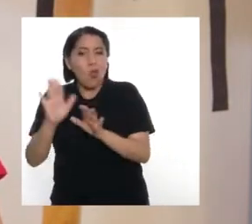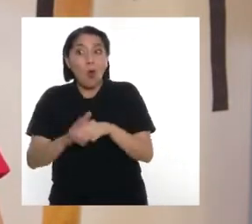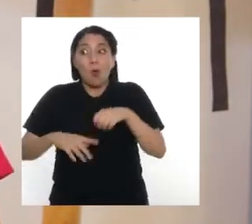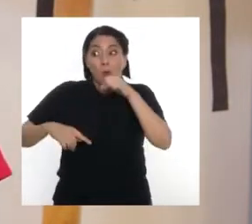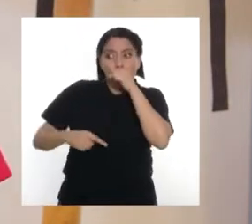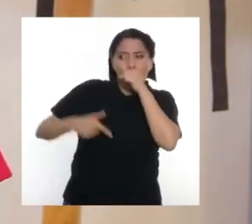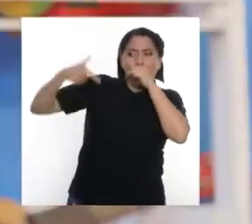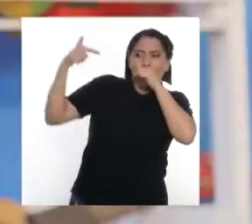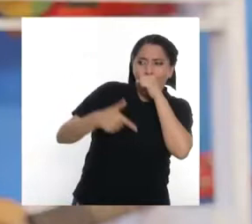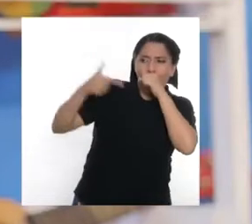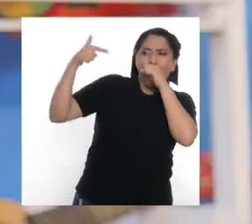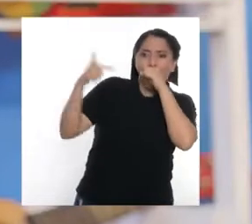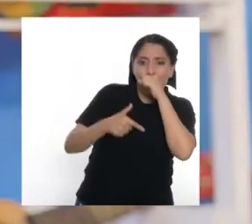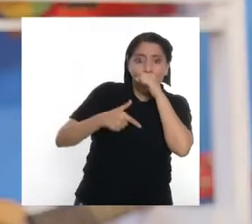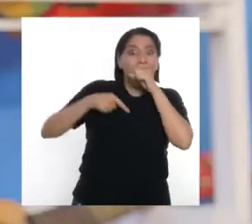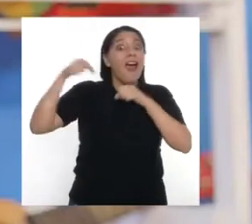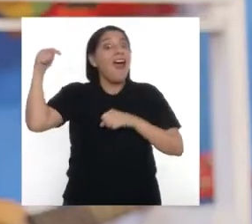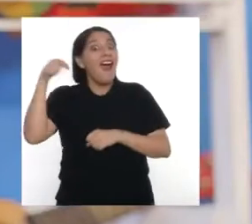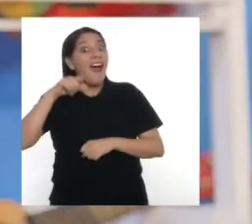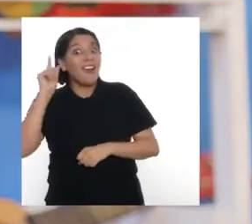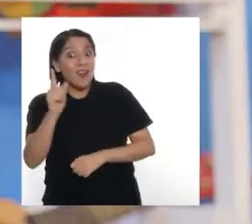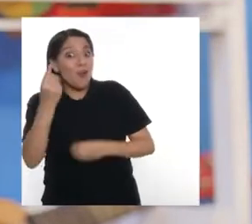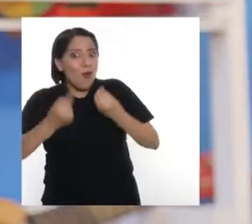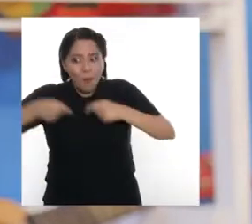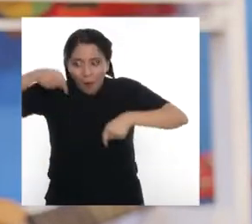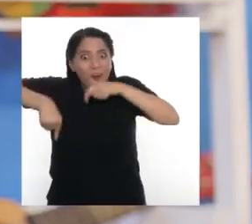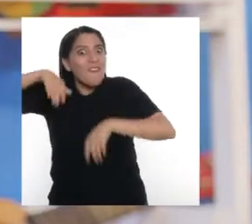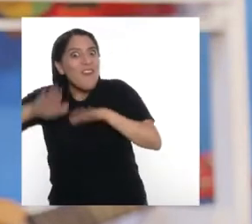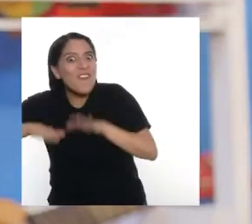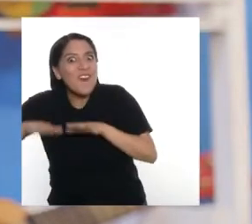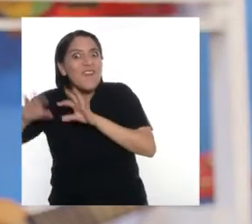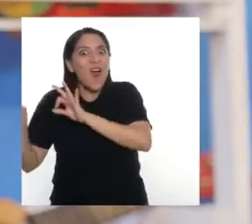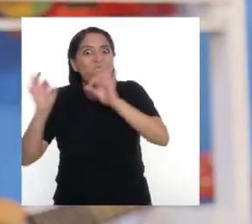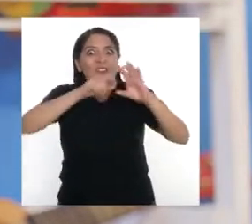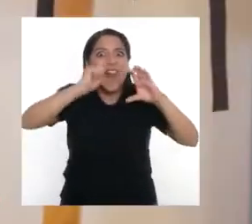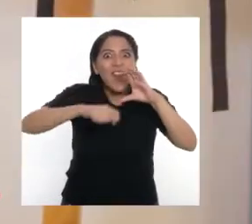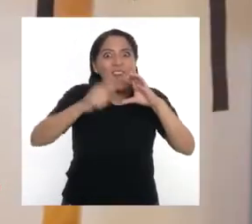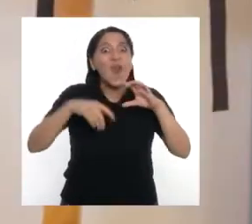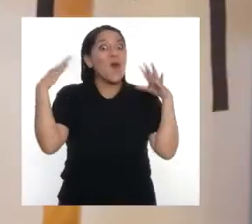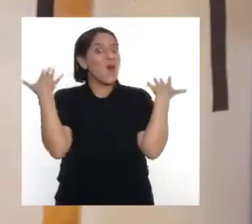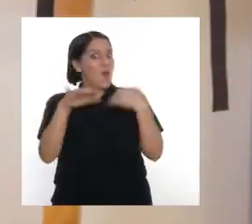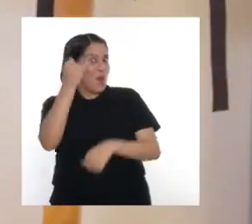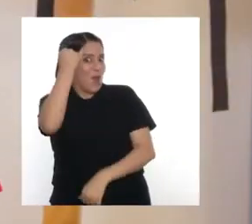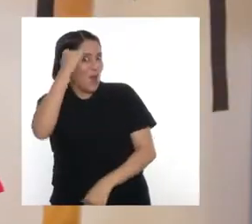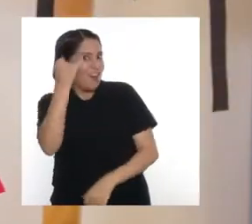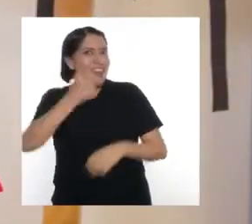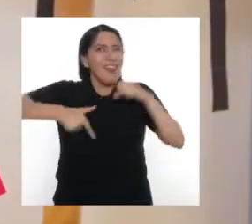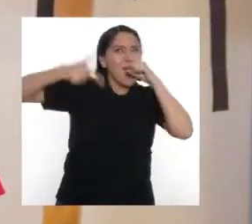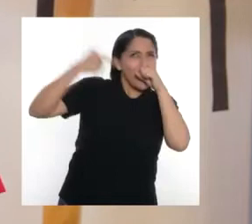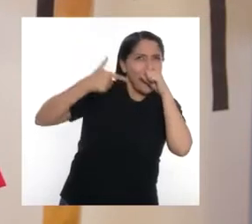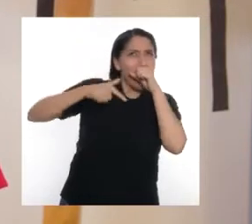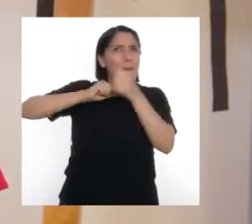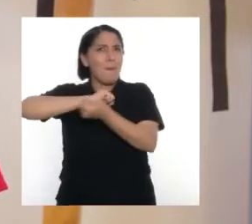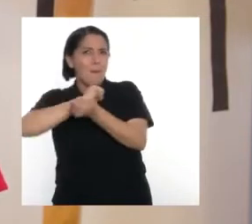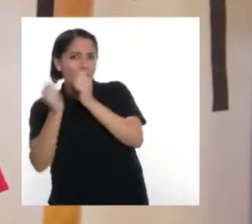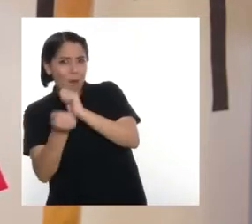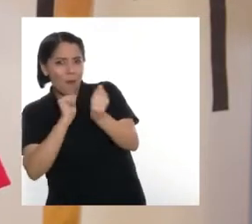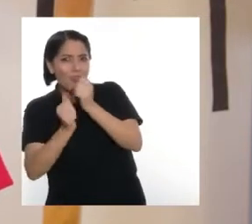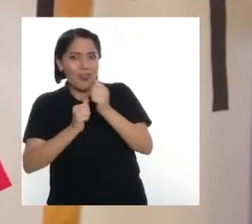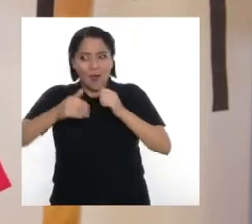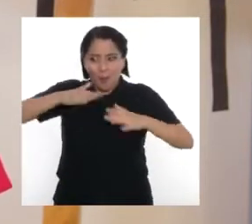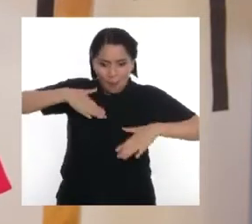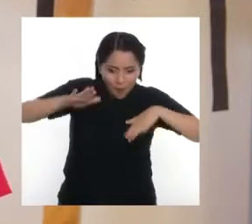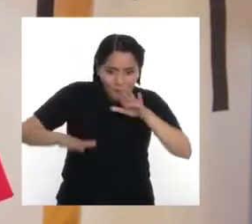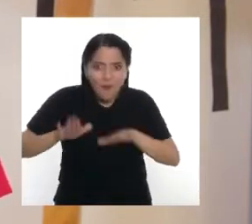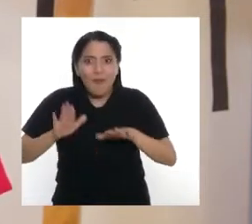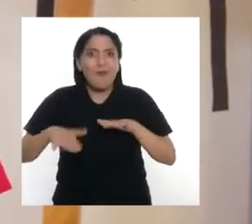puede rapear. ¡Claro! Y el otro le responde zapateando como en el video. ¡Qué buena idea! Rap versus percusión